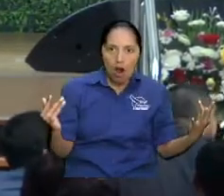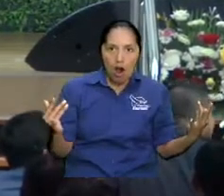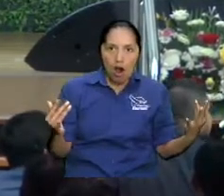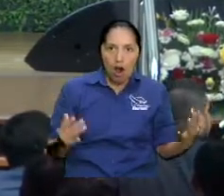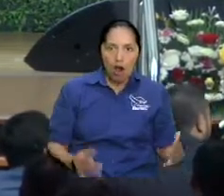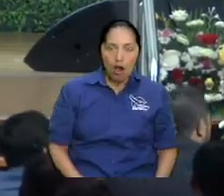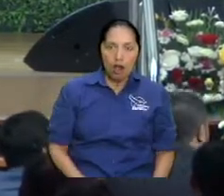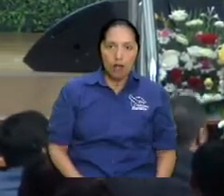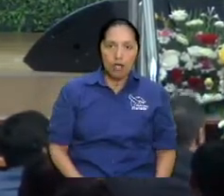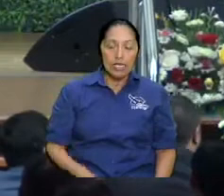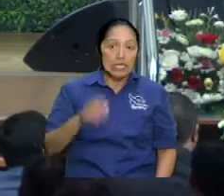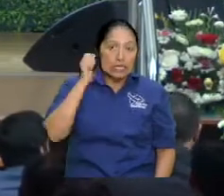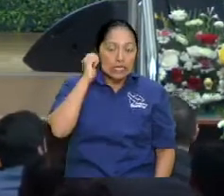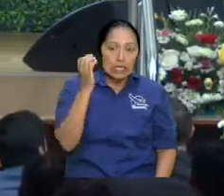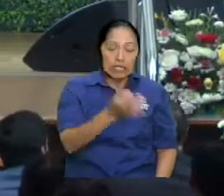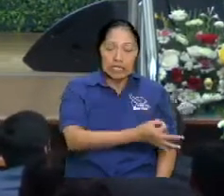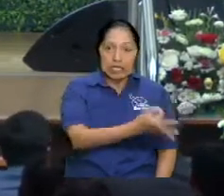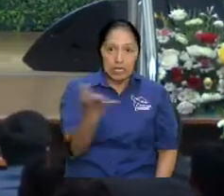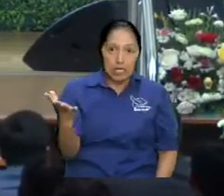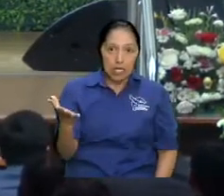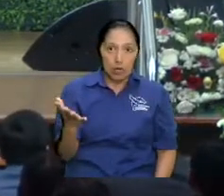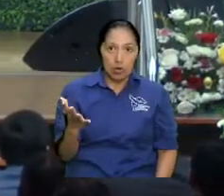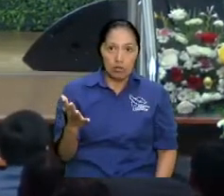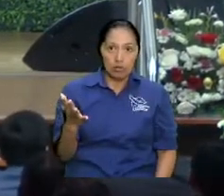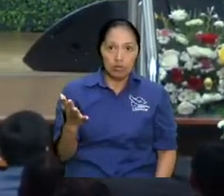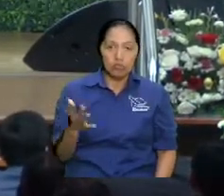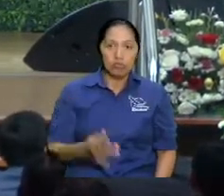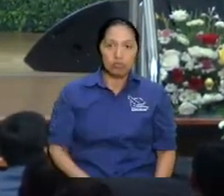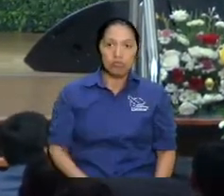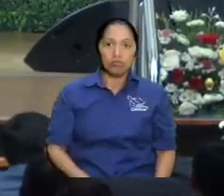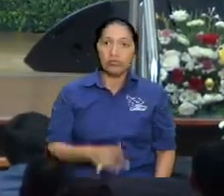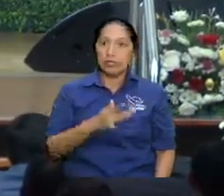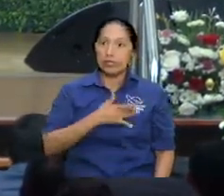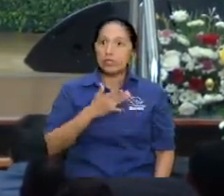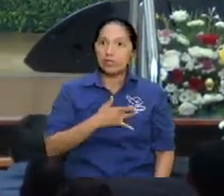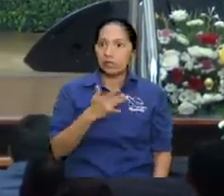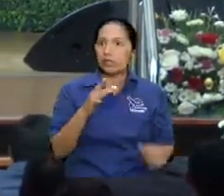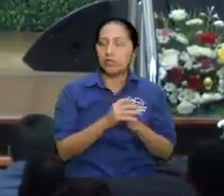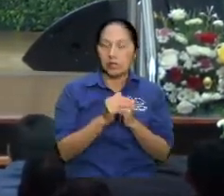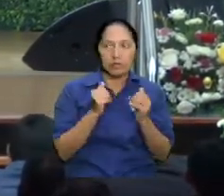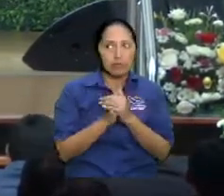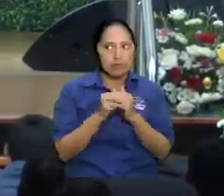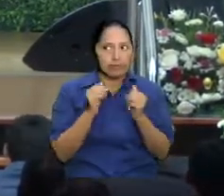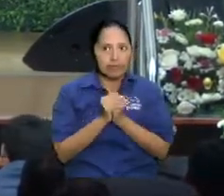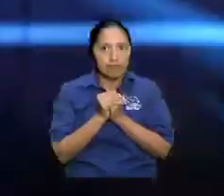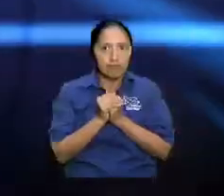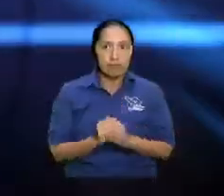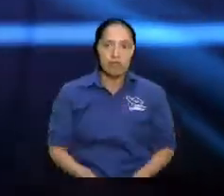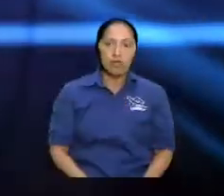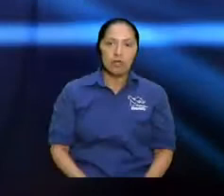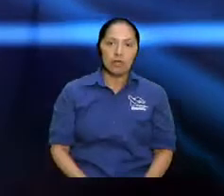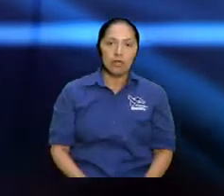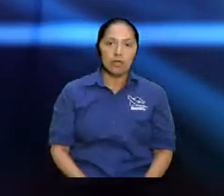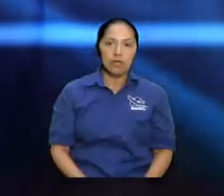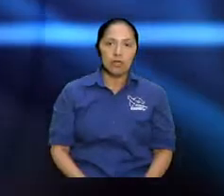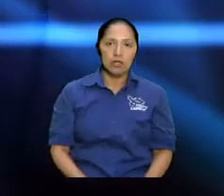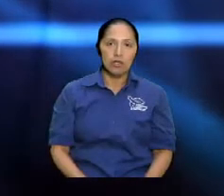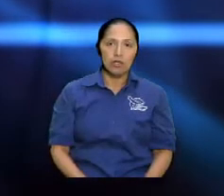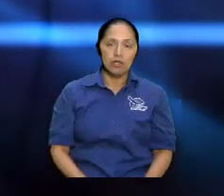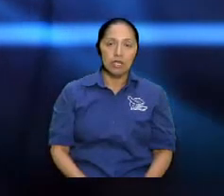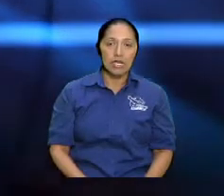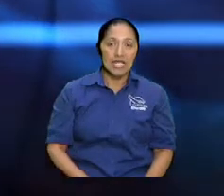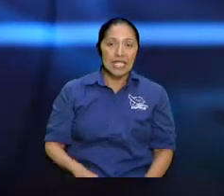tomaron las manos, las provisiones, etc. Bueno. Mire, pues, aconteció aquella misma noche, el Señor le dijo,